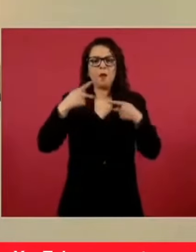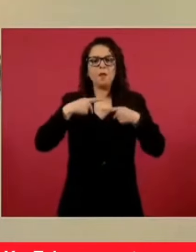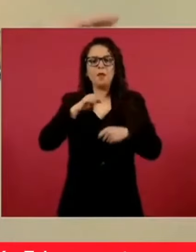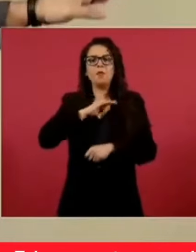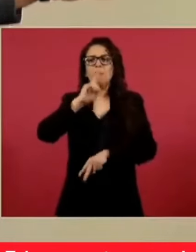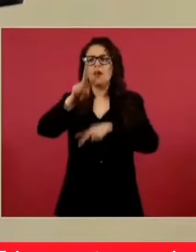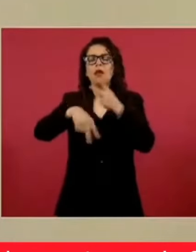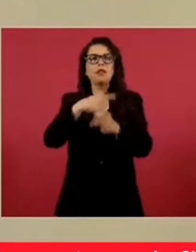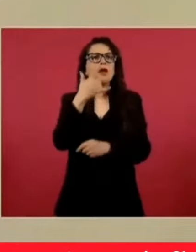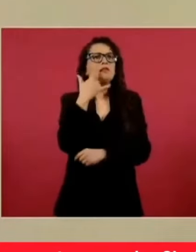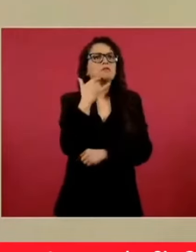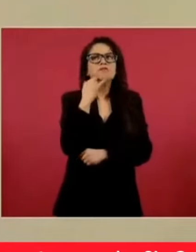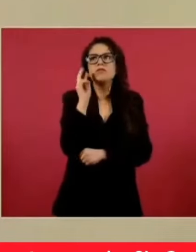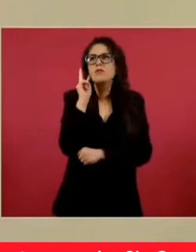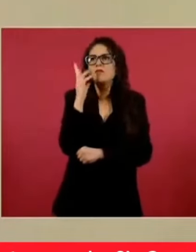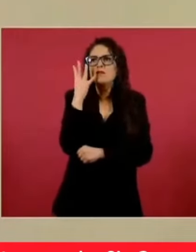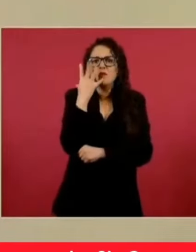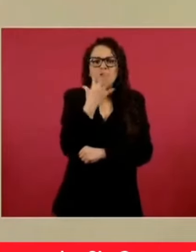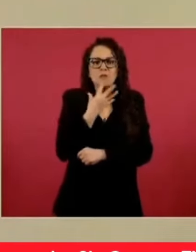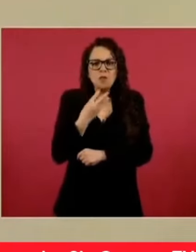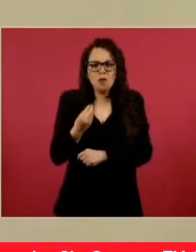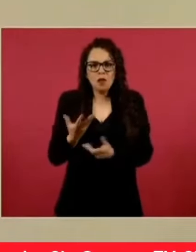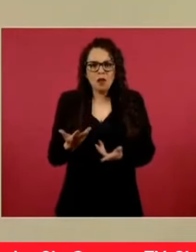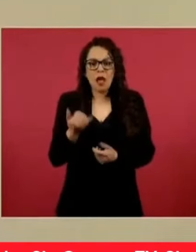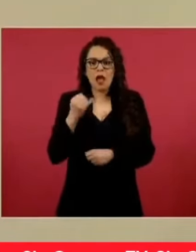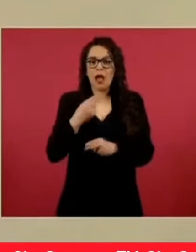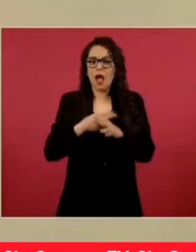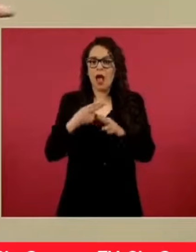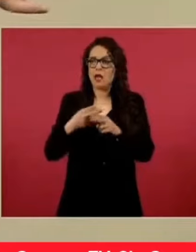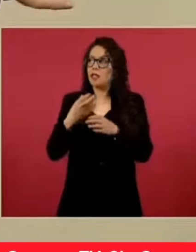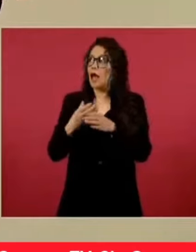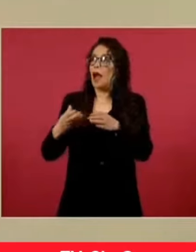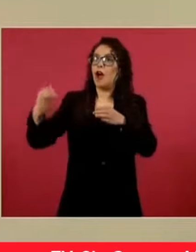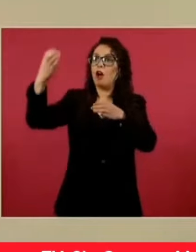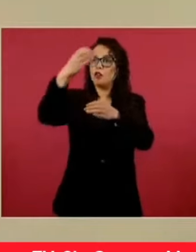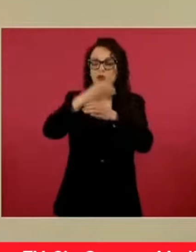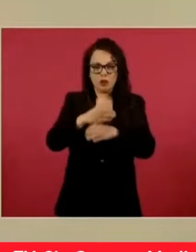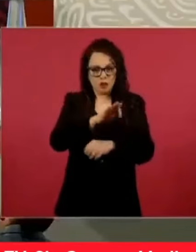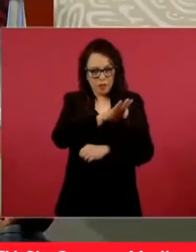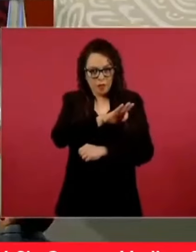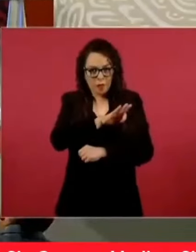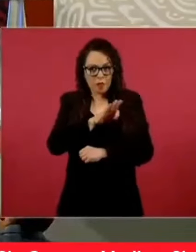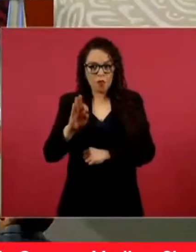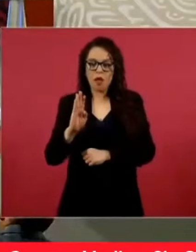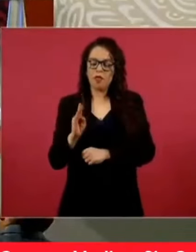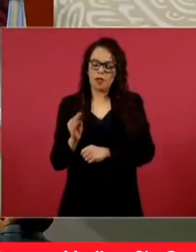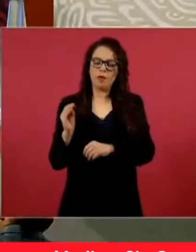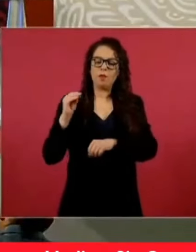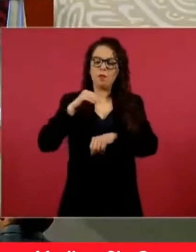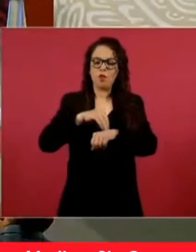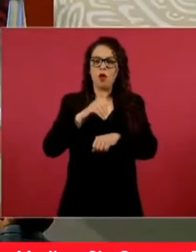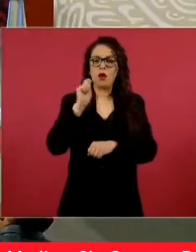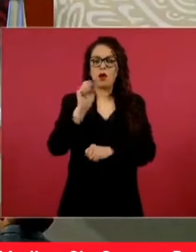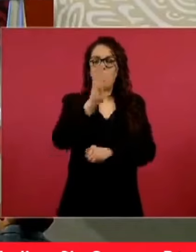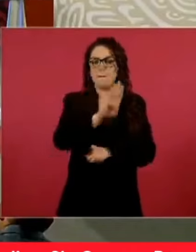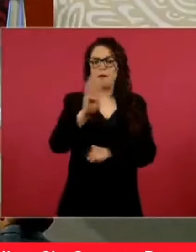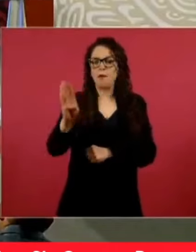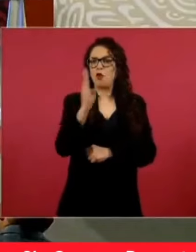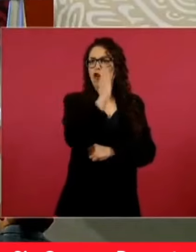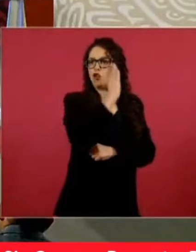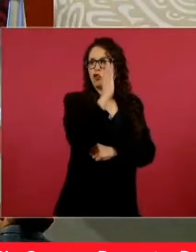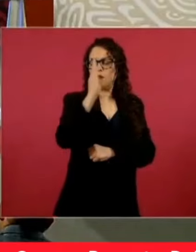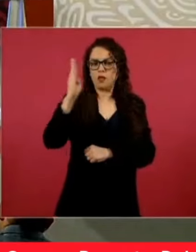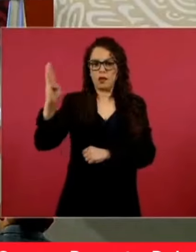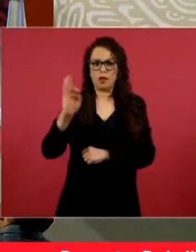Botánico y que podrá llegar a la azotea también Tendremos una biblioteca una librería del Fondo de Cultura económica de